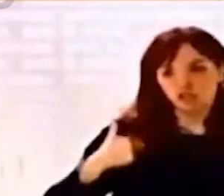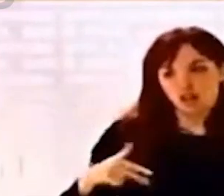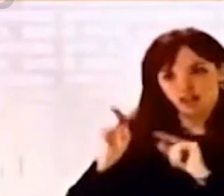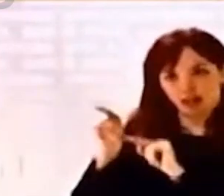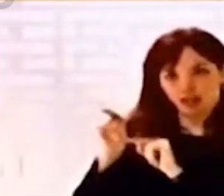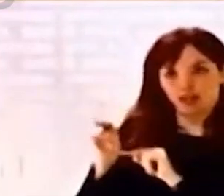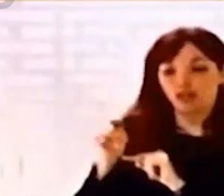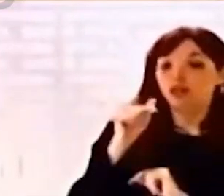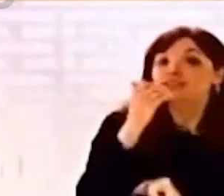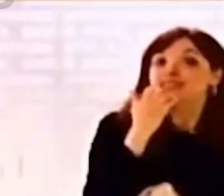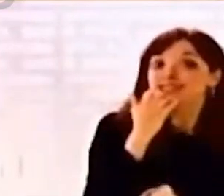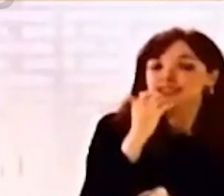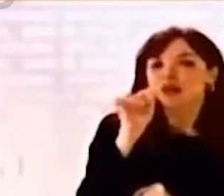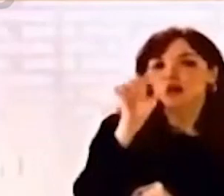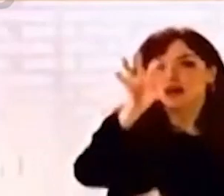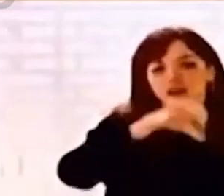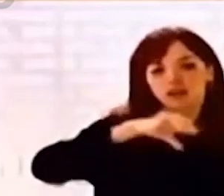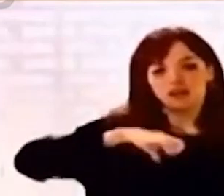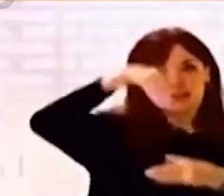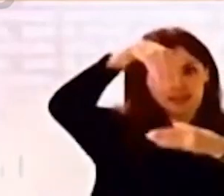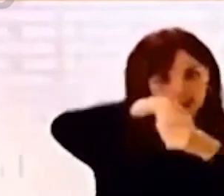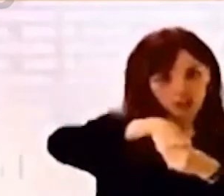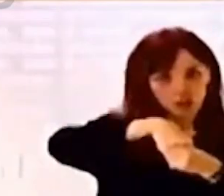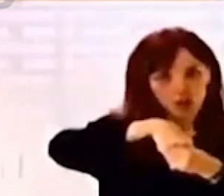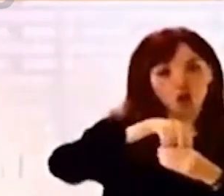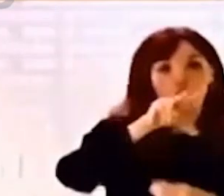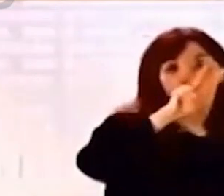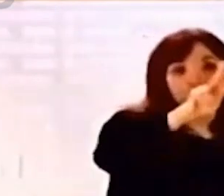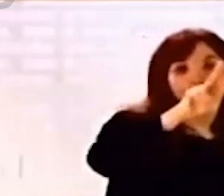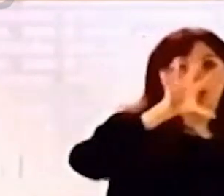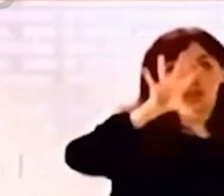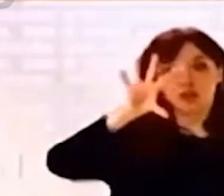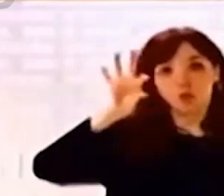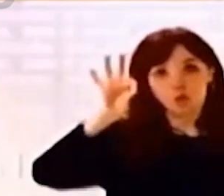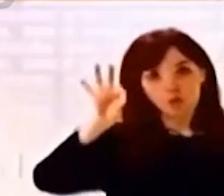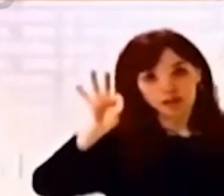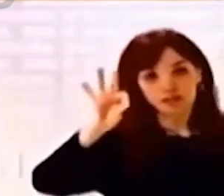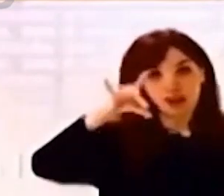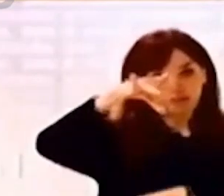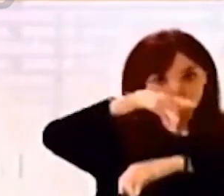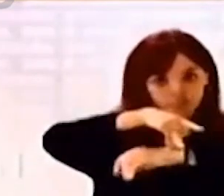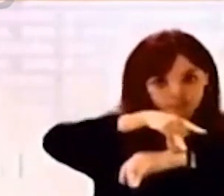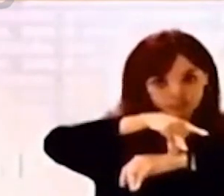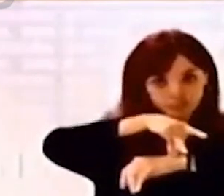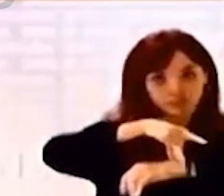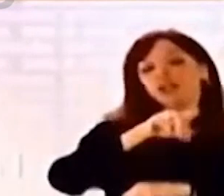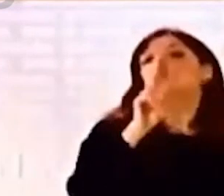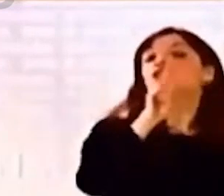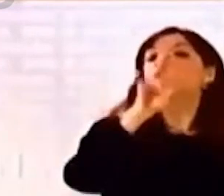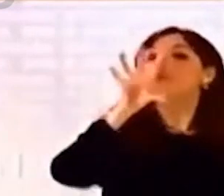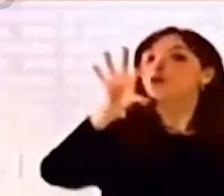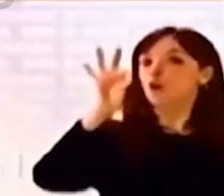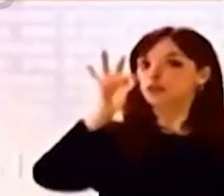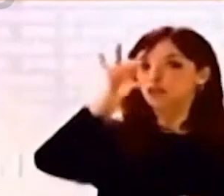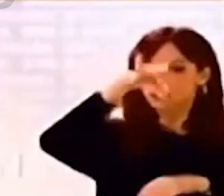autónoma llegamos a los 250 casos a los 250 casos